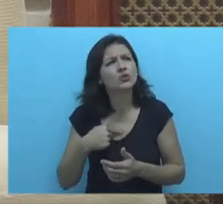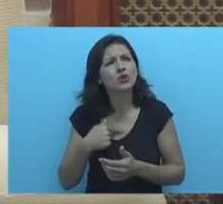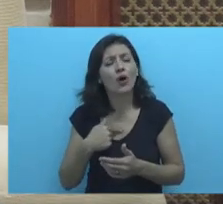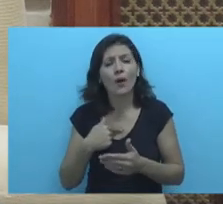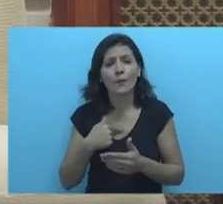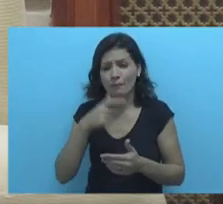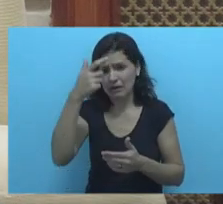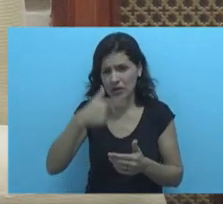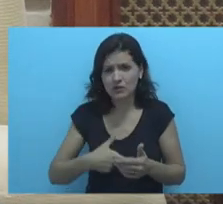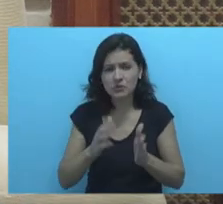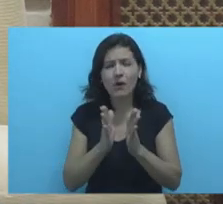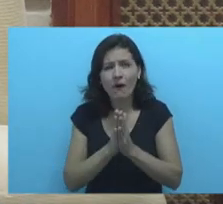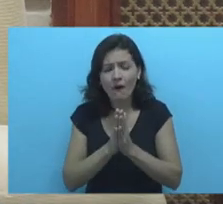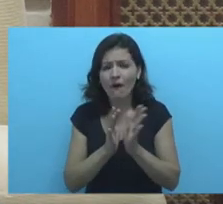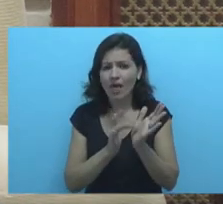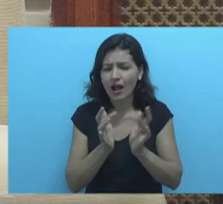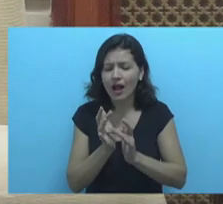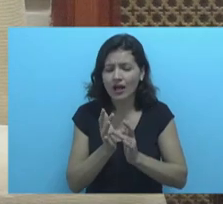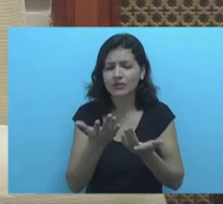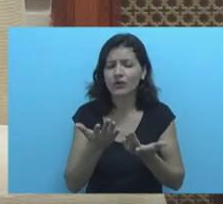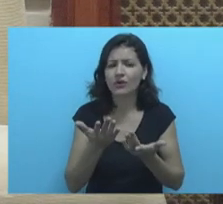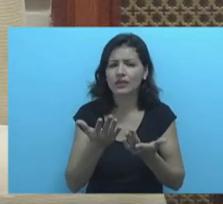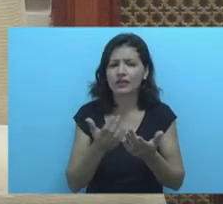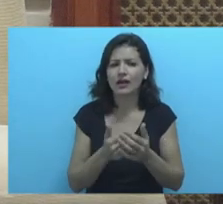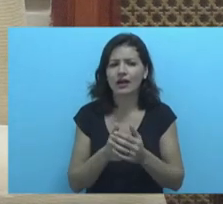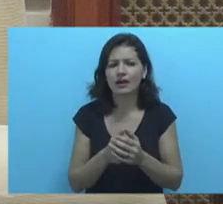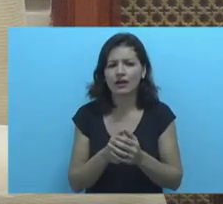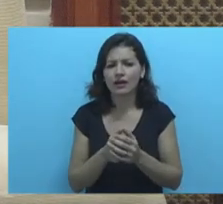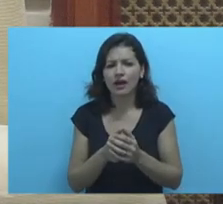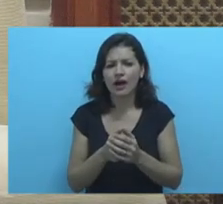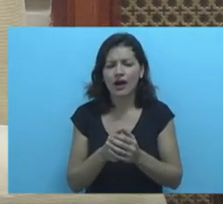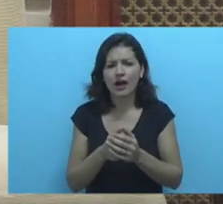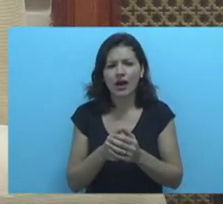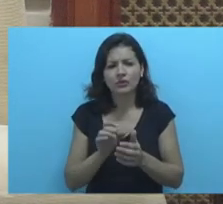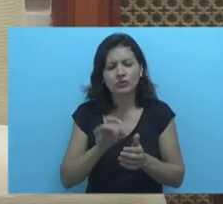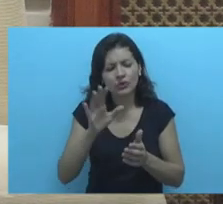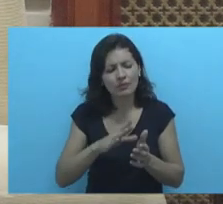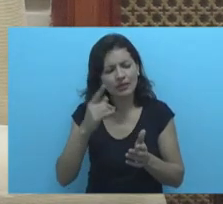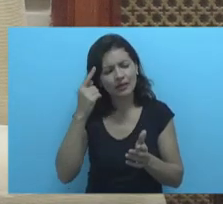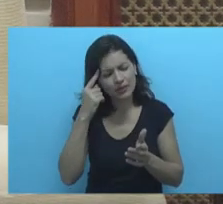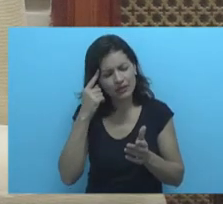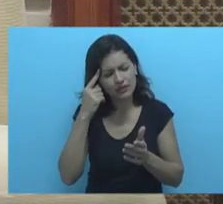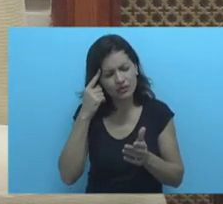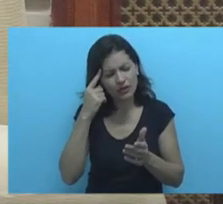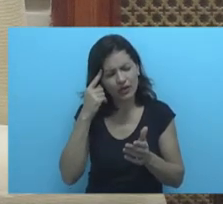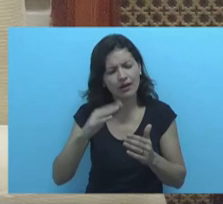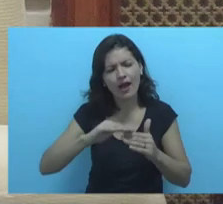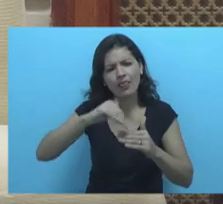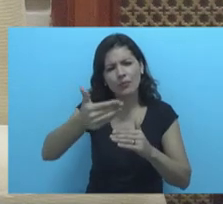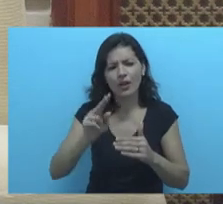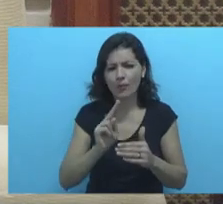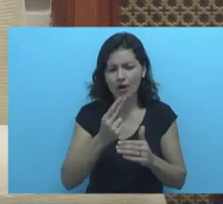desconsuelo, todo lo contrario. Es un motivo de afirmarse en la fe, de creer en la vida eterna, de que hay algo más